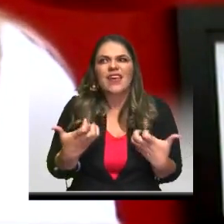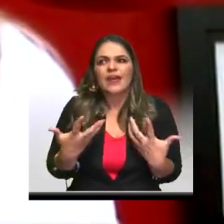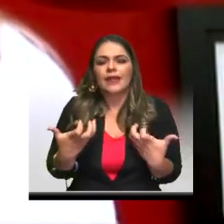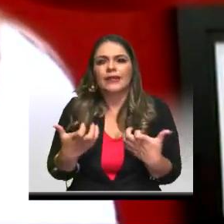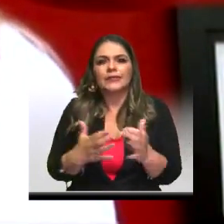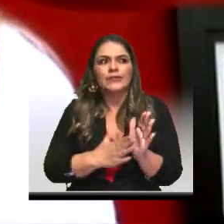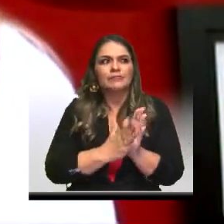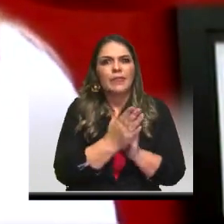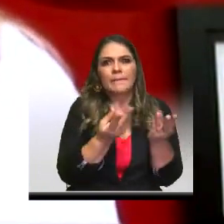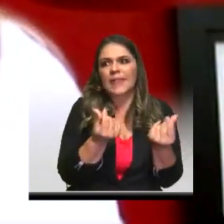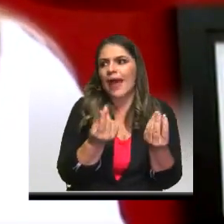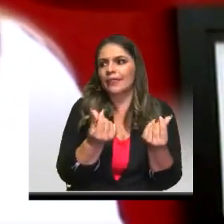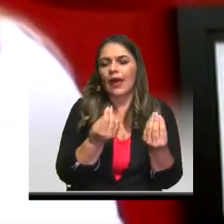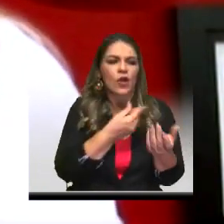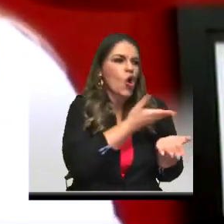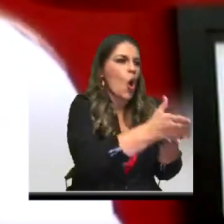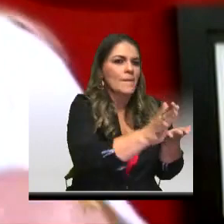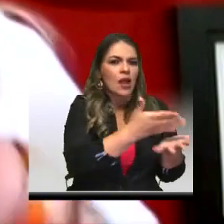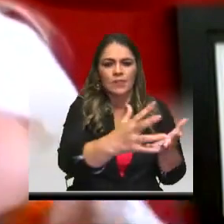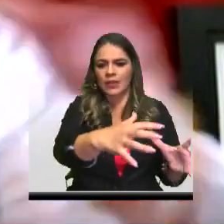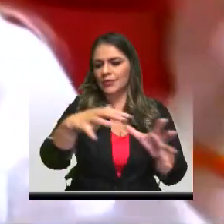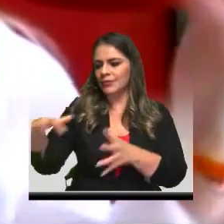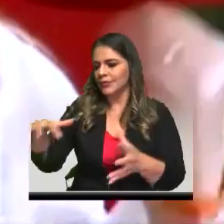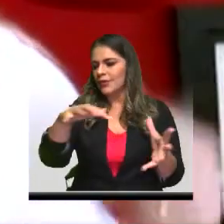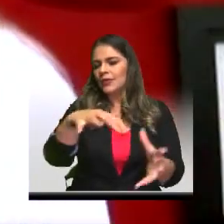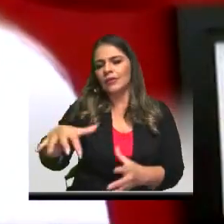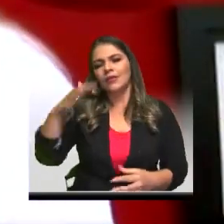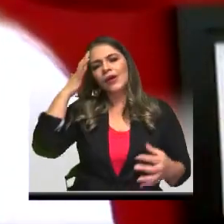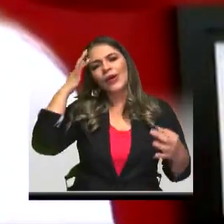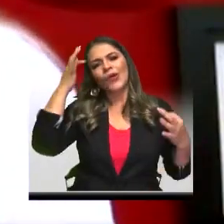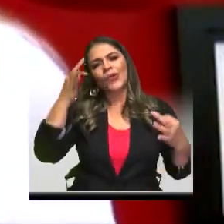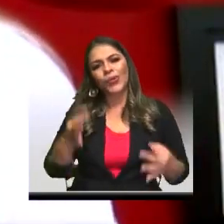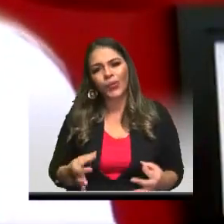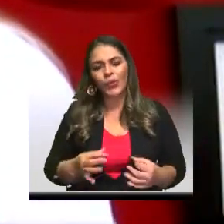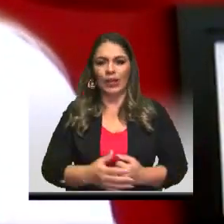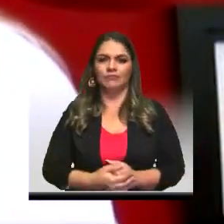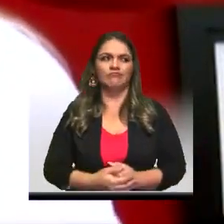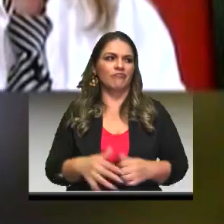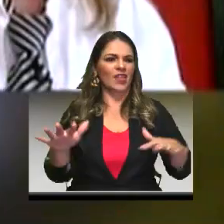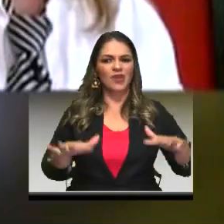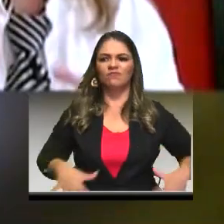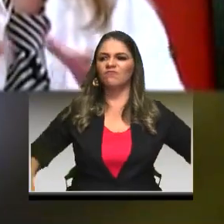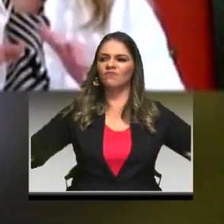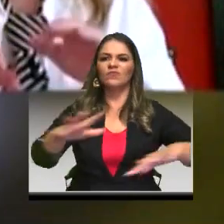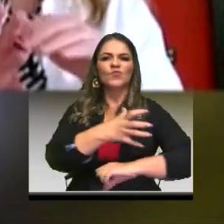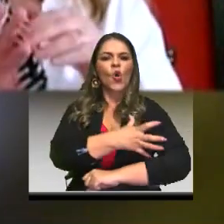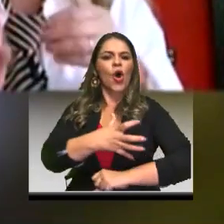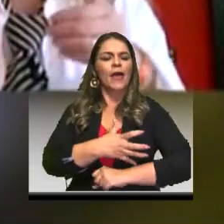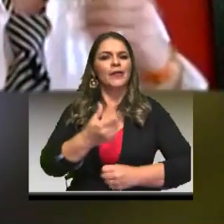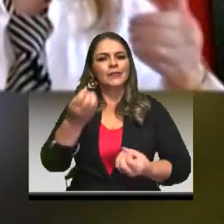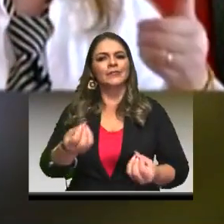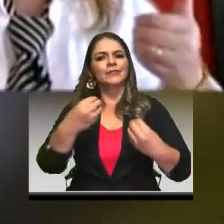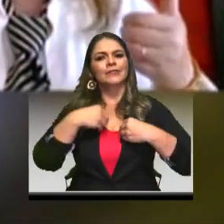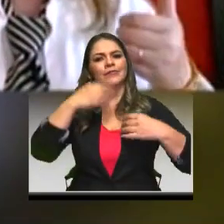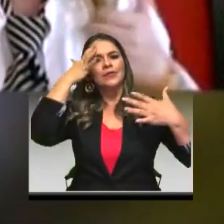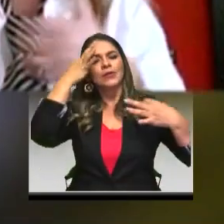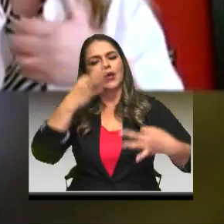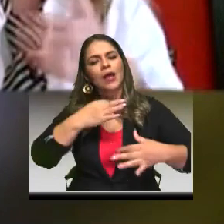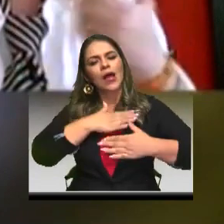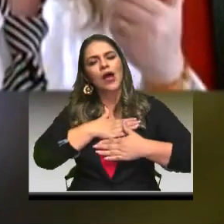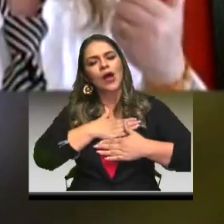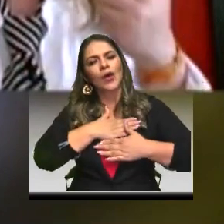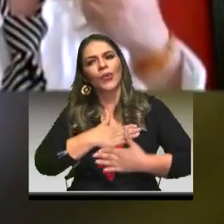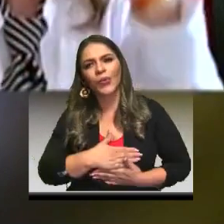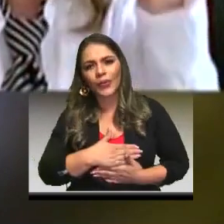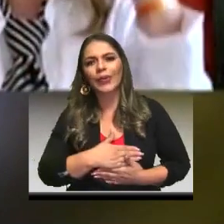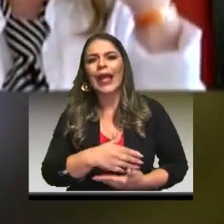materiales, económicas, de la administración de territorio, etcétera. Entonces, eso es lo que diferencia a